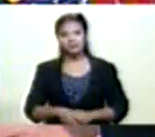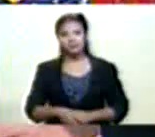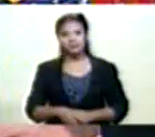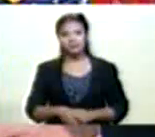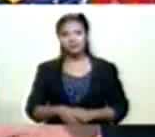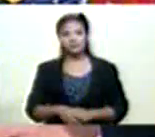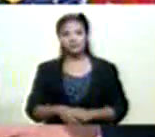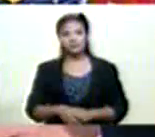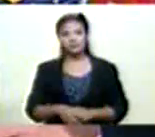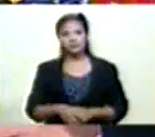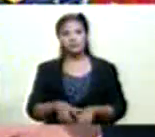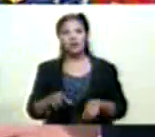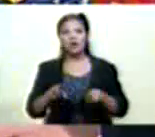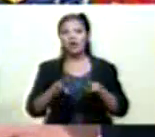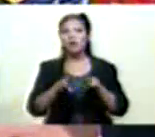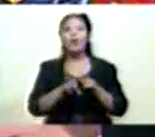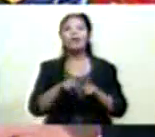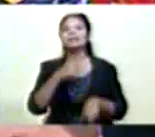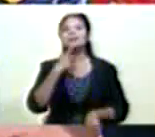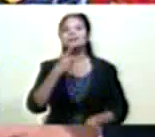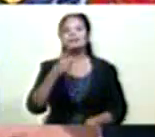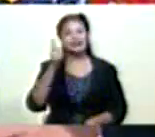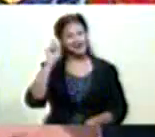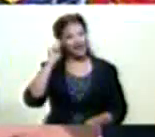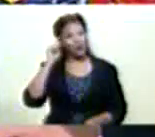Como dice el Chavo del Ocho.